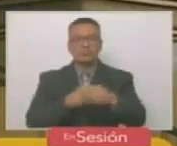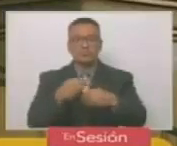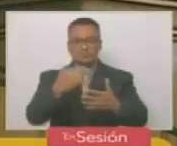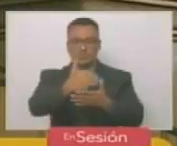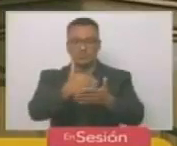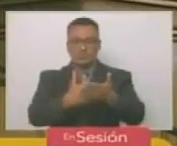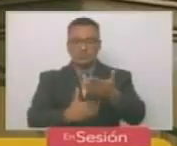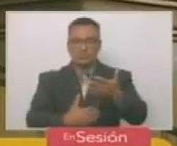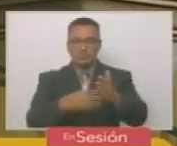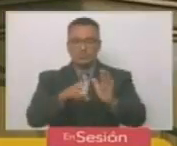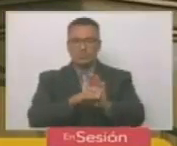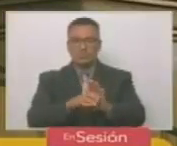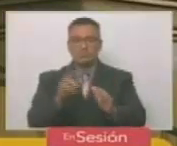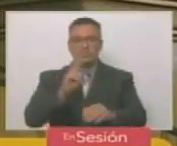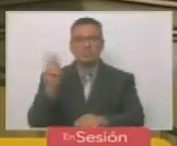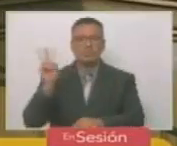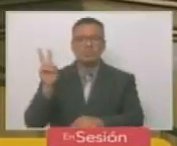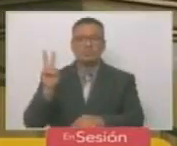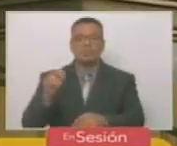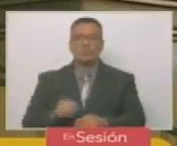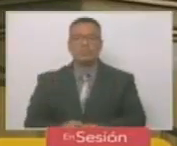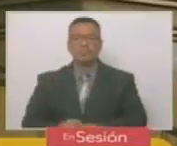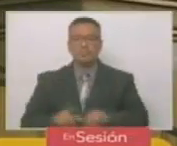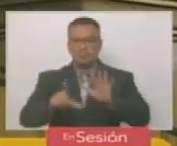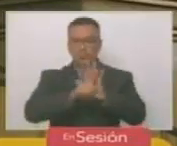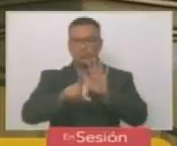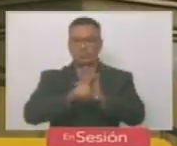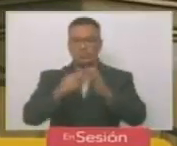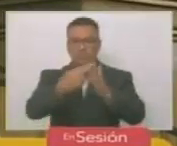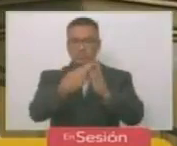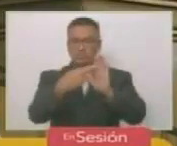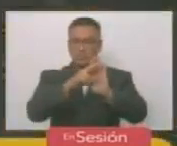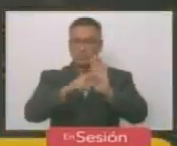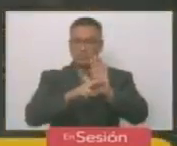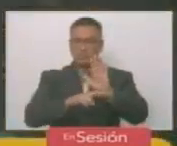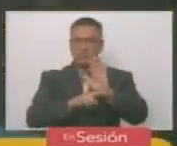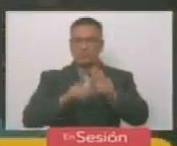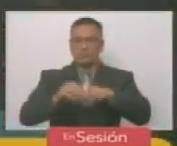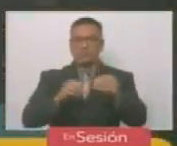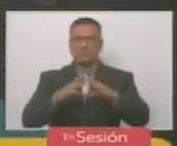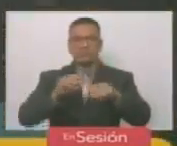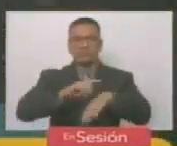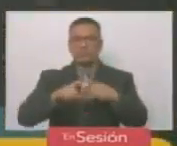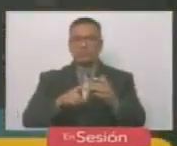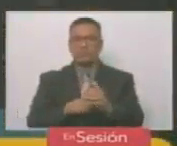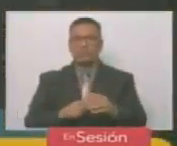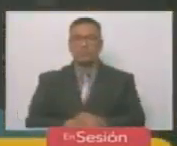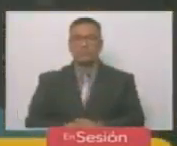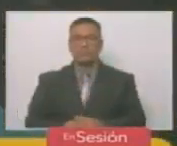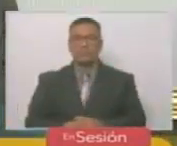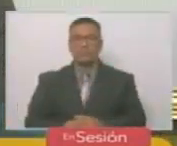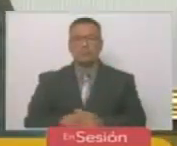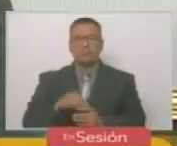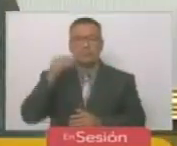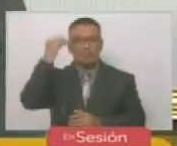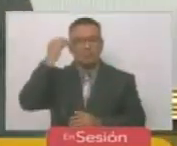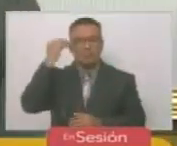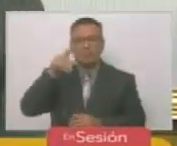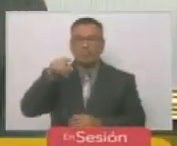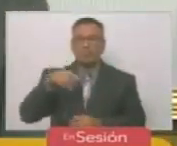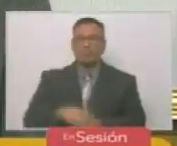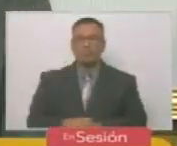de la República Bolivariana de Venezuela, las leyes, reglamentos y resoluciones. Es todo, señor presidente. En consideración,